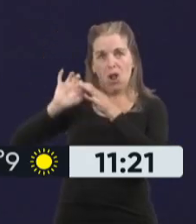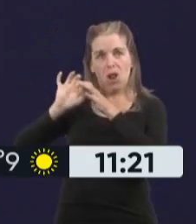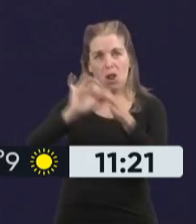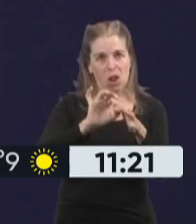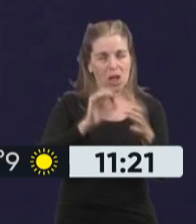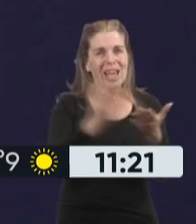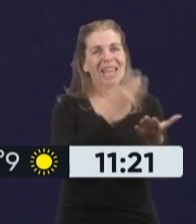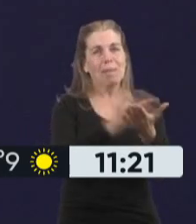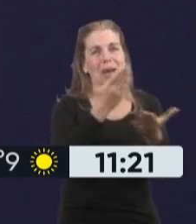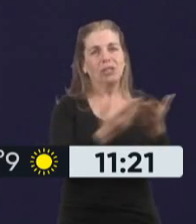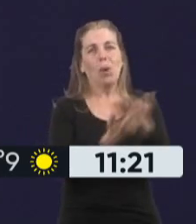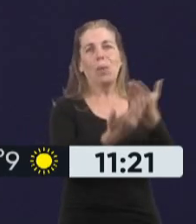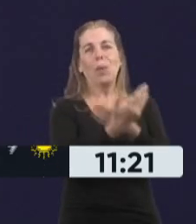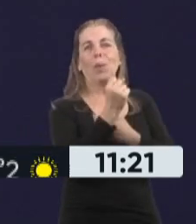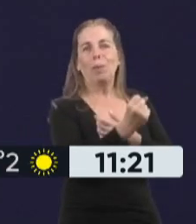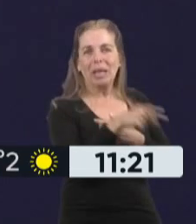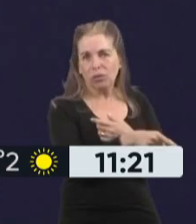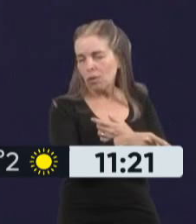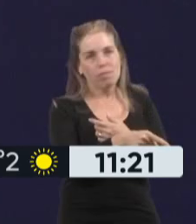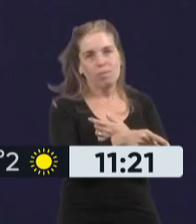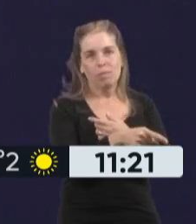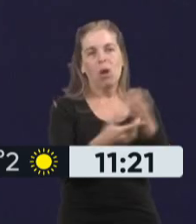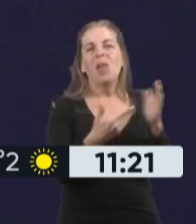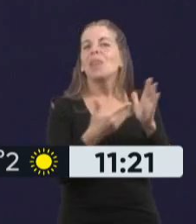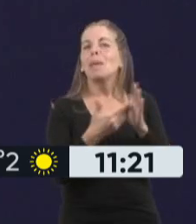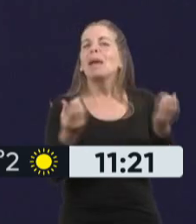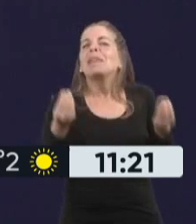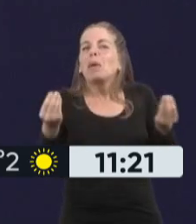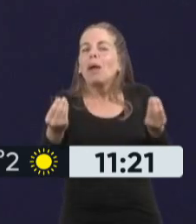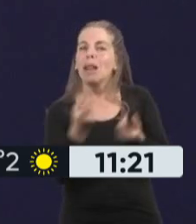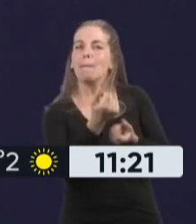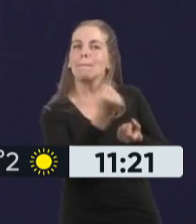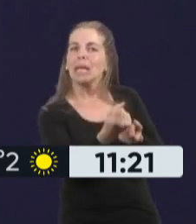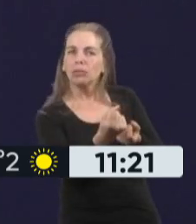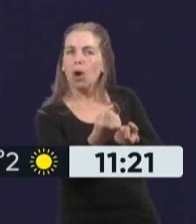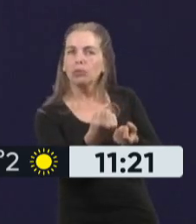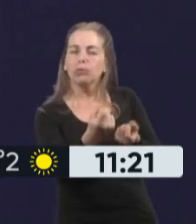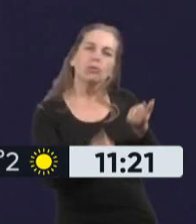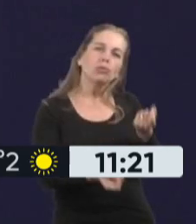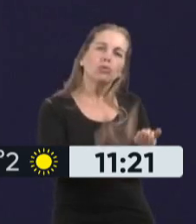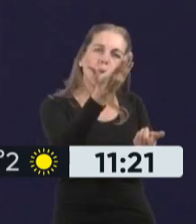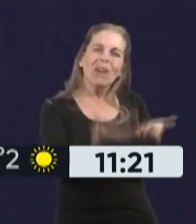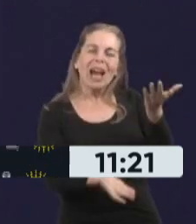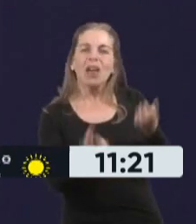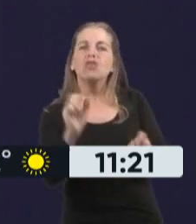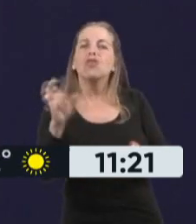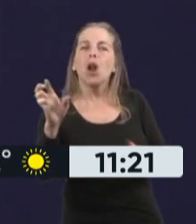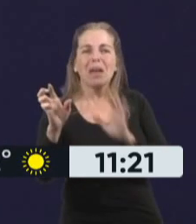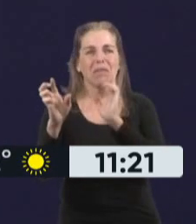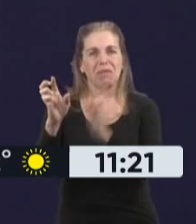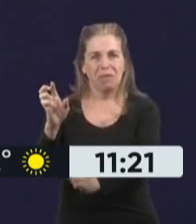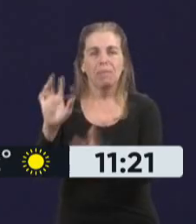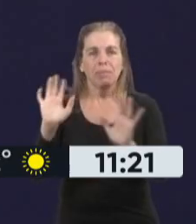hacer billetes, porque básicamente depende de que se desajustan la oferta y la demanda monetaria, lo concreto es que